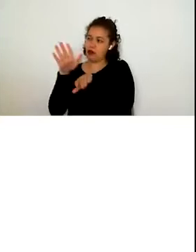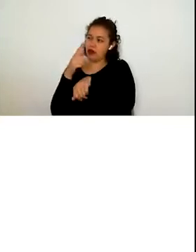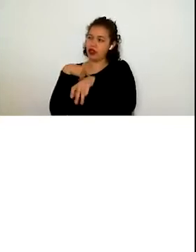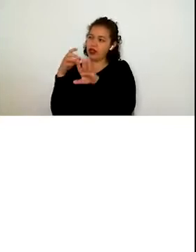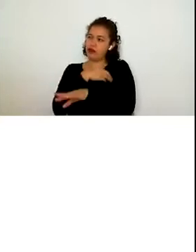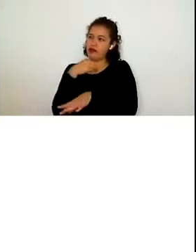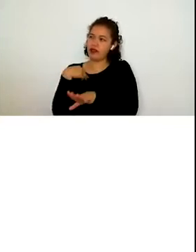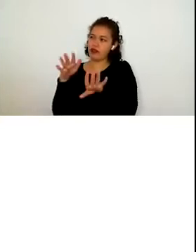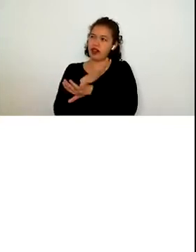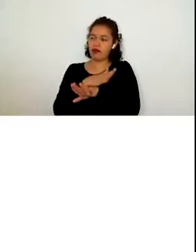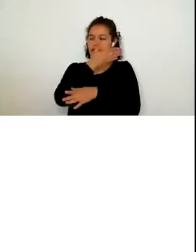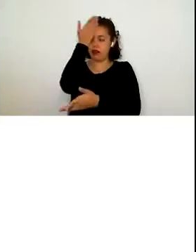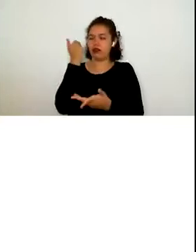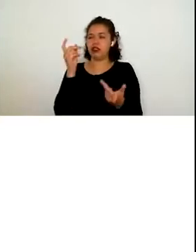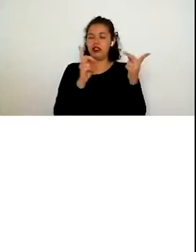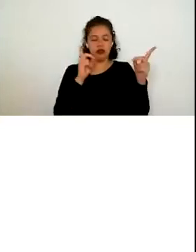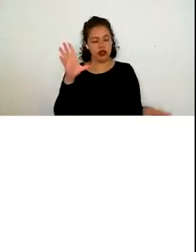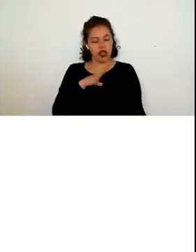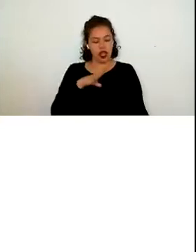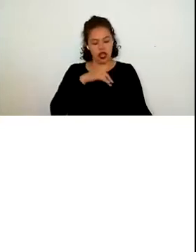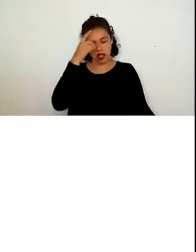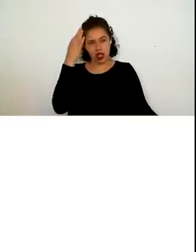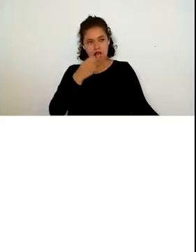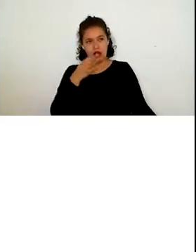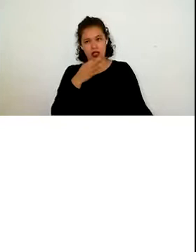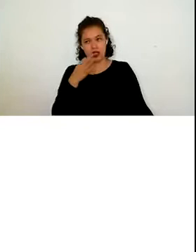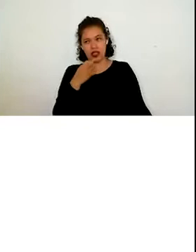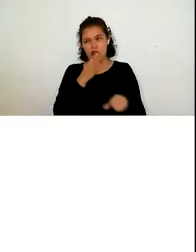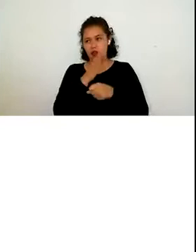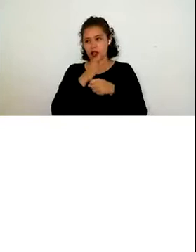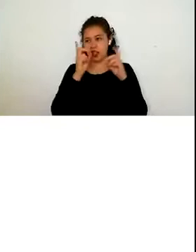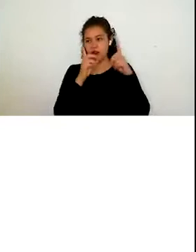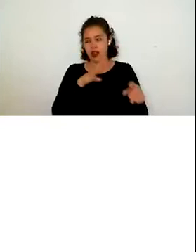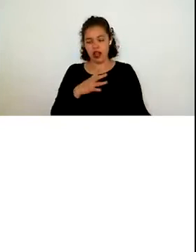No sé si tengan alguna duda hasta el momento.